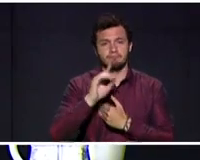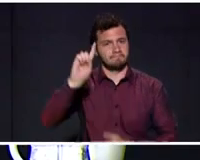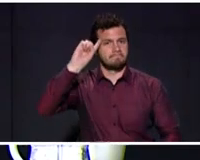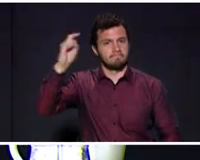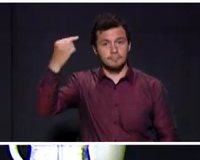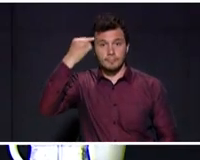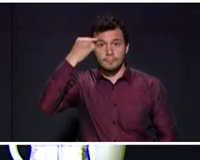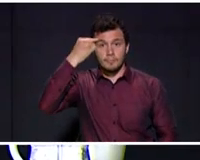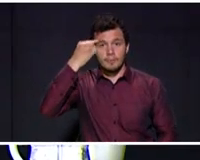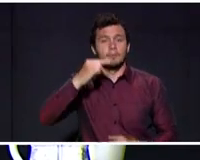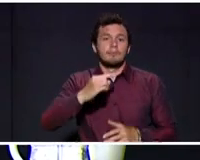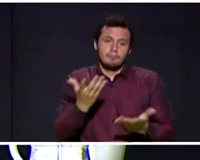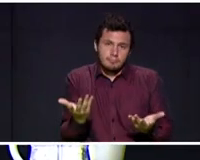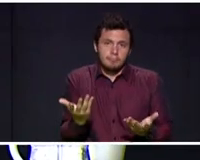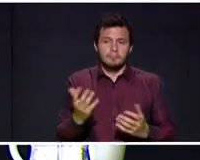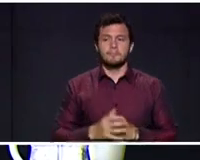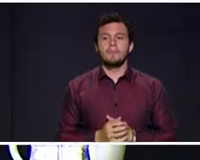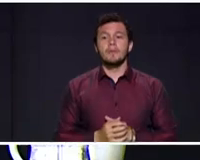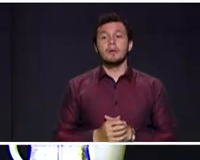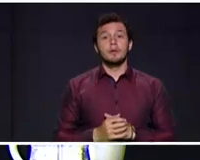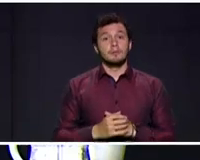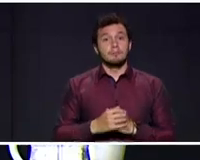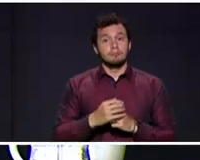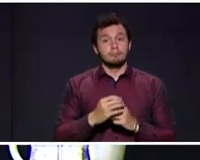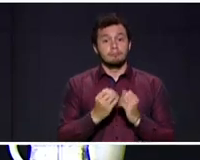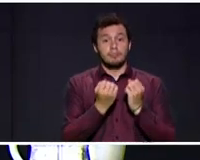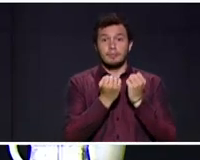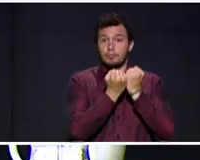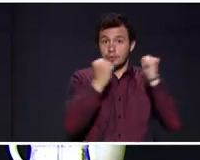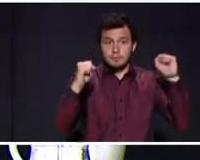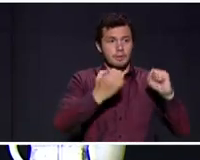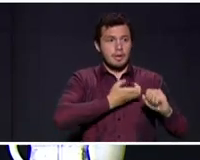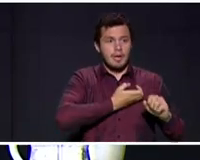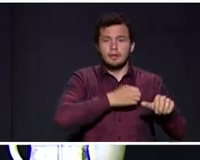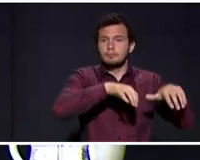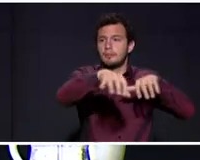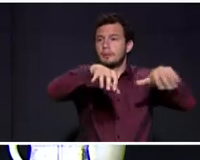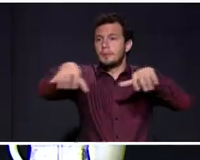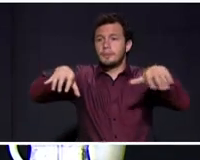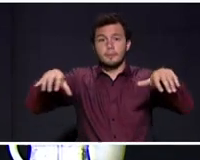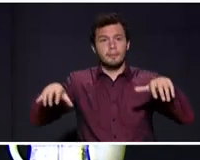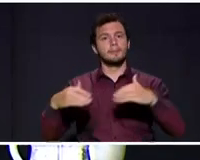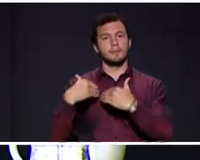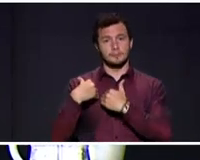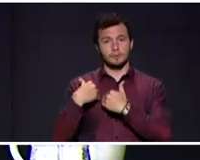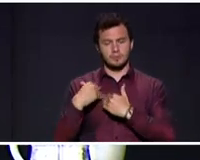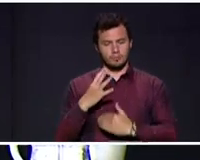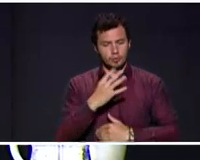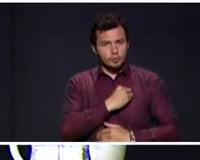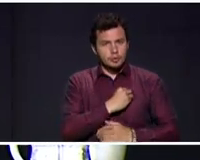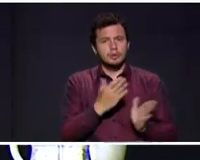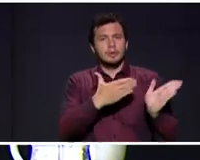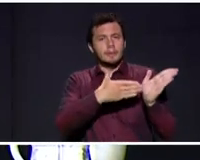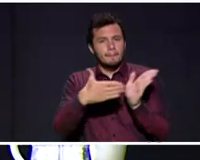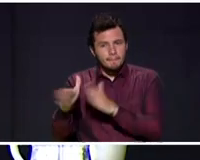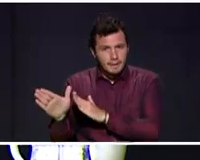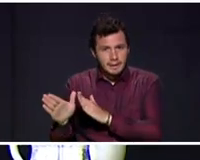de cada uno de los entes territoriales en este caso de los municipios nosotros seremos instrumentos que se llaman los planes integrales de seguridad